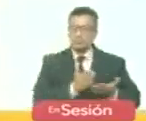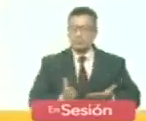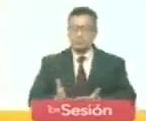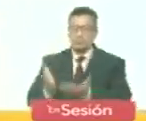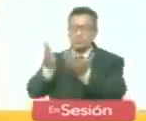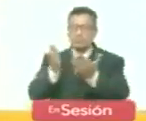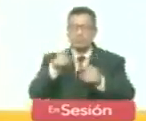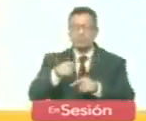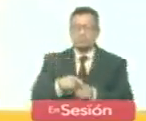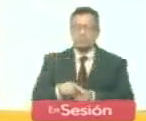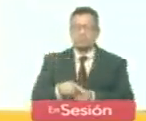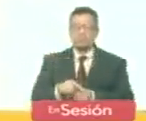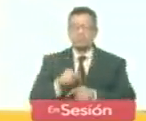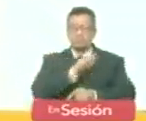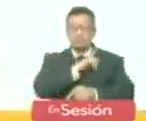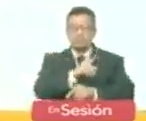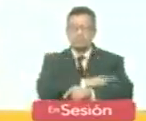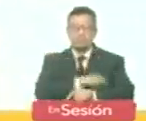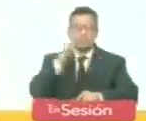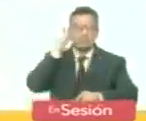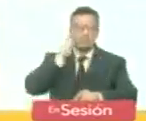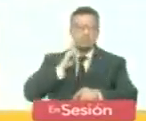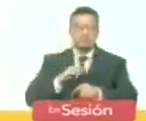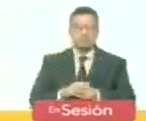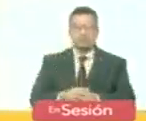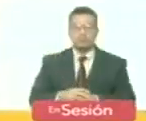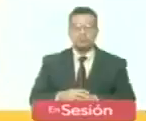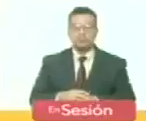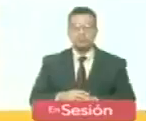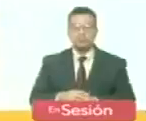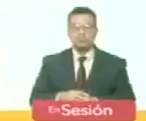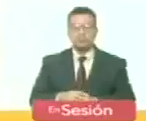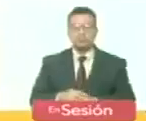servicio del pueblo bolivariano.